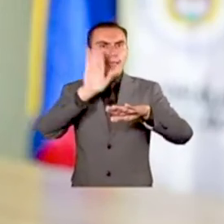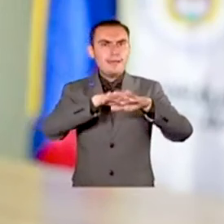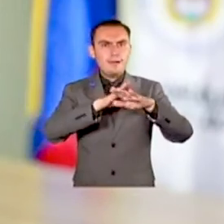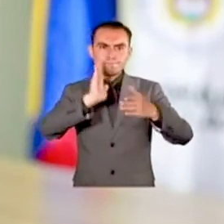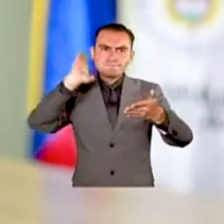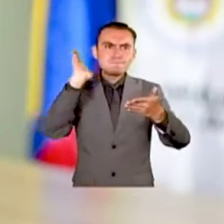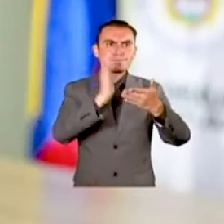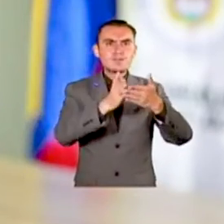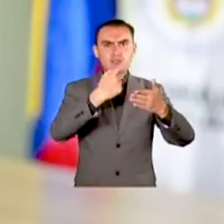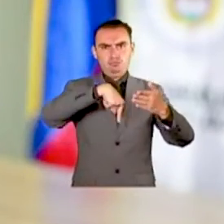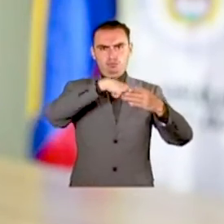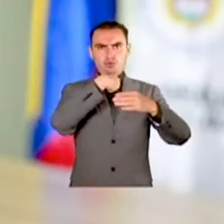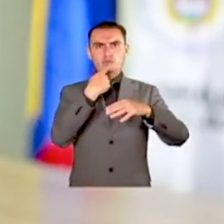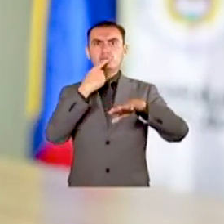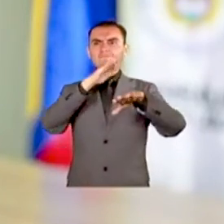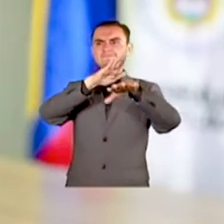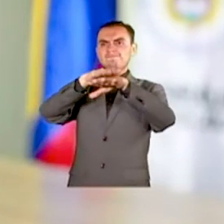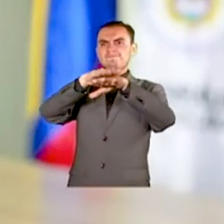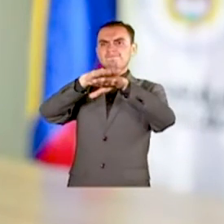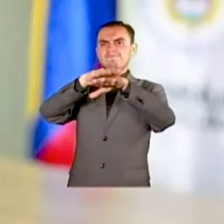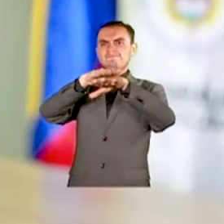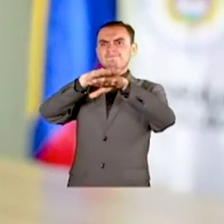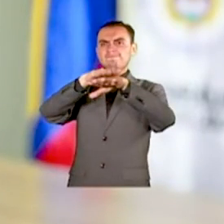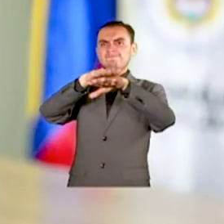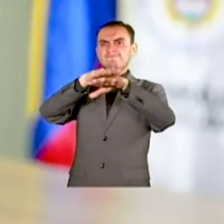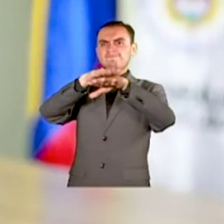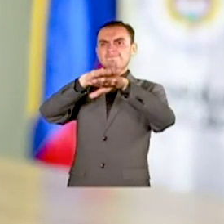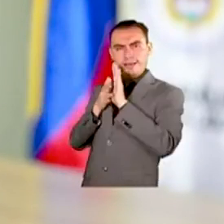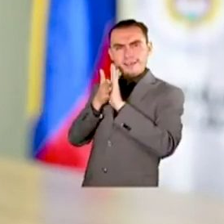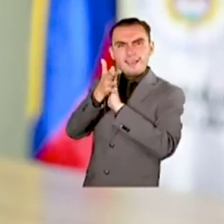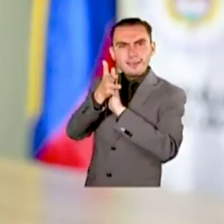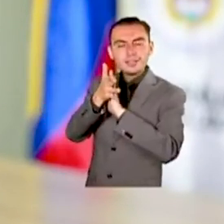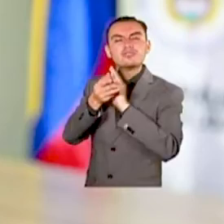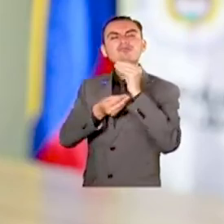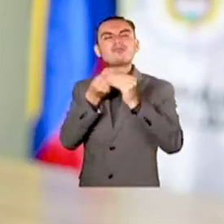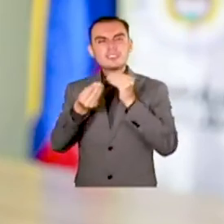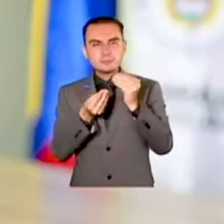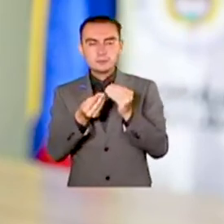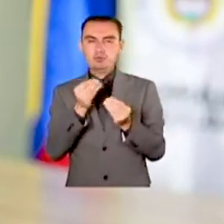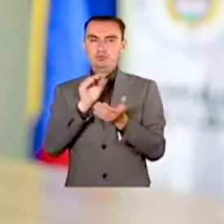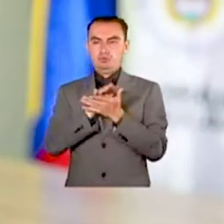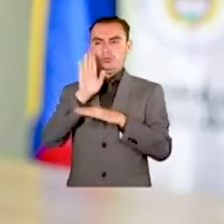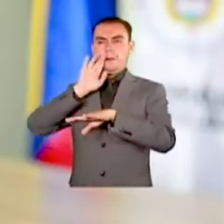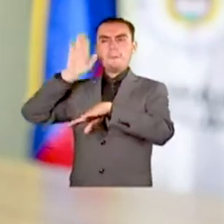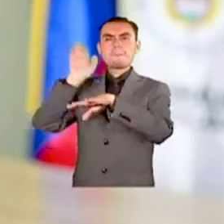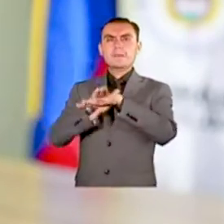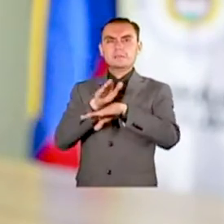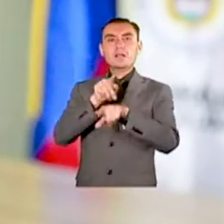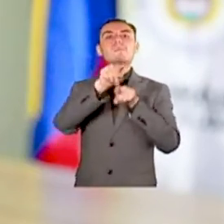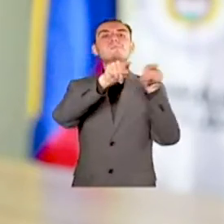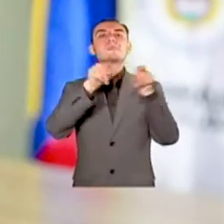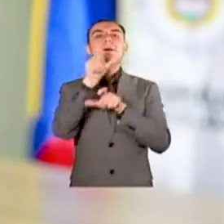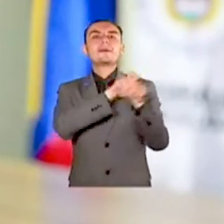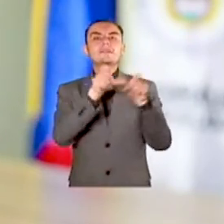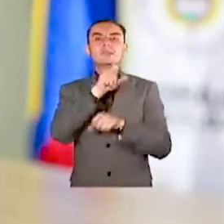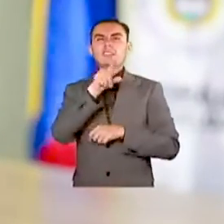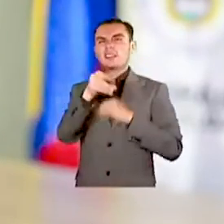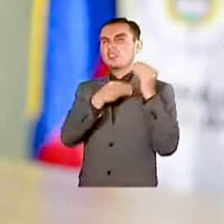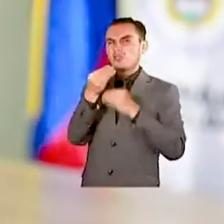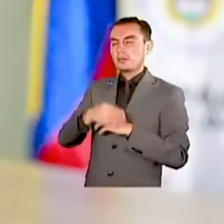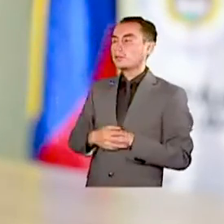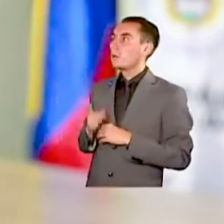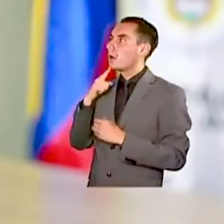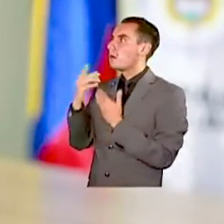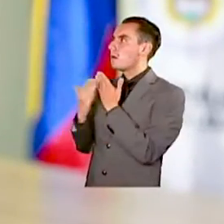y de estos instructivos, atención, y hacemos que los destinatarios, es decir,